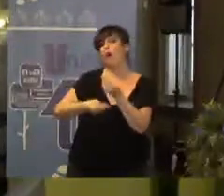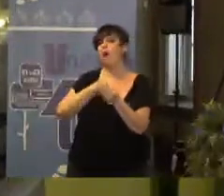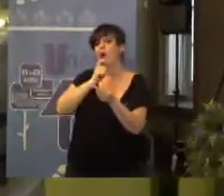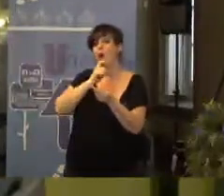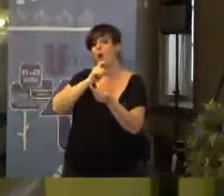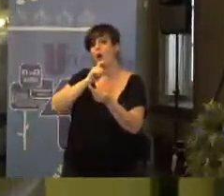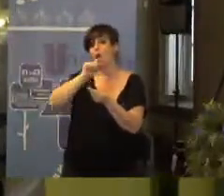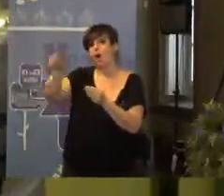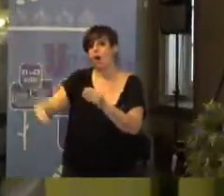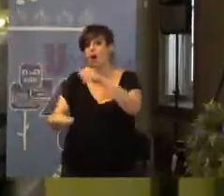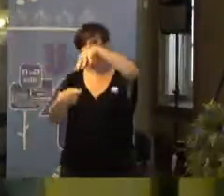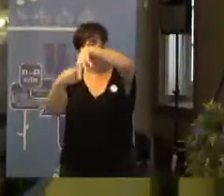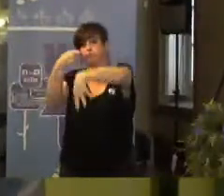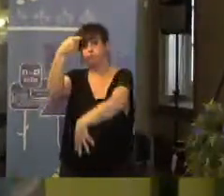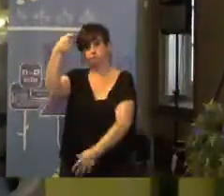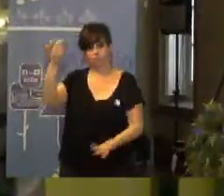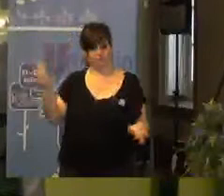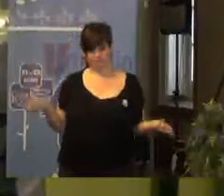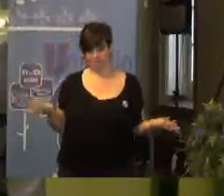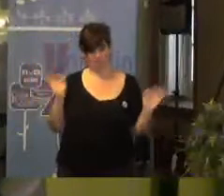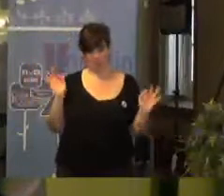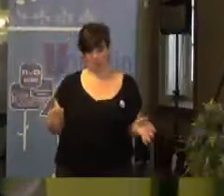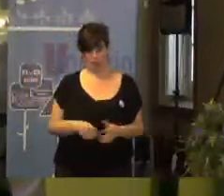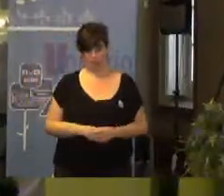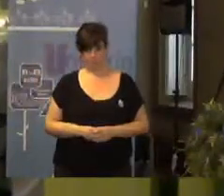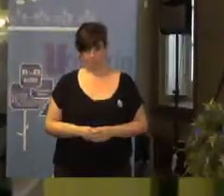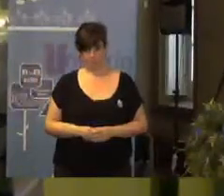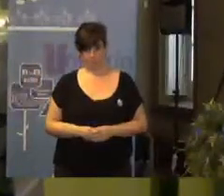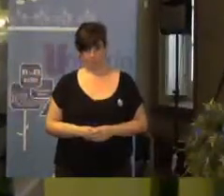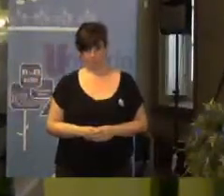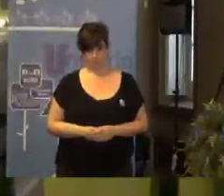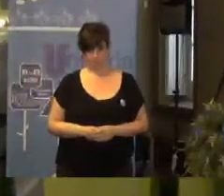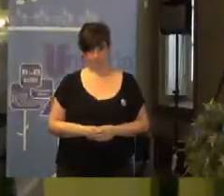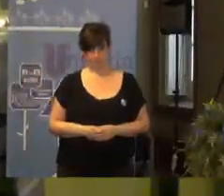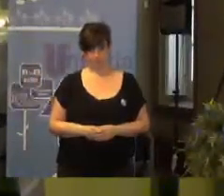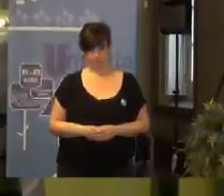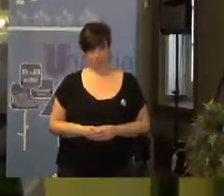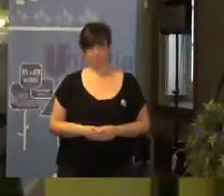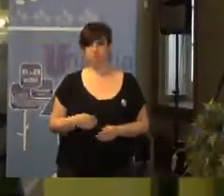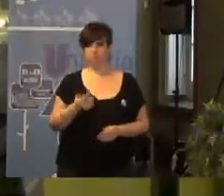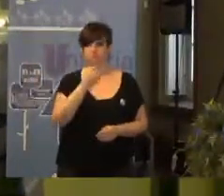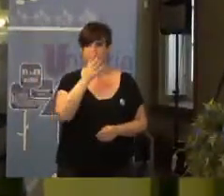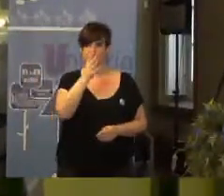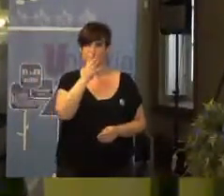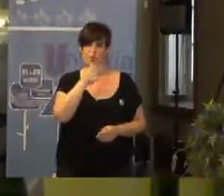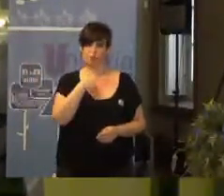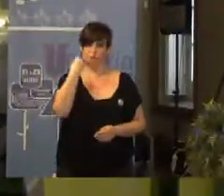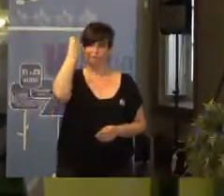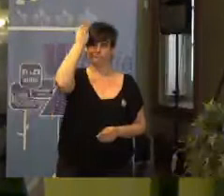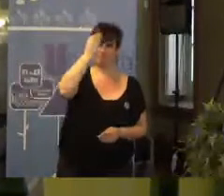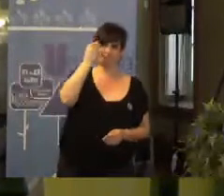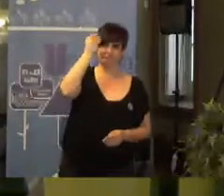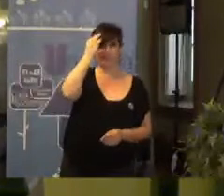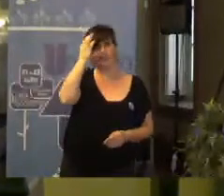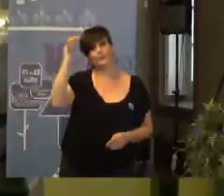É dicir, cunha cesta, e se cae a auga. Bueno, non sei, como si son idealista, e creo que si se poderían